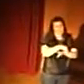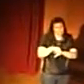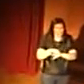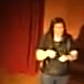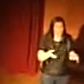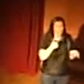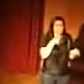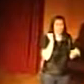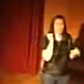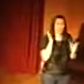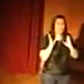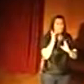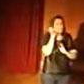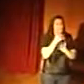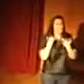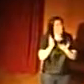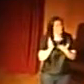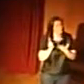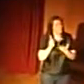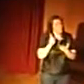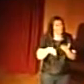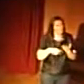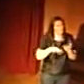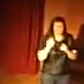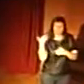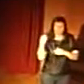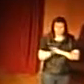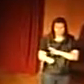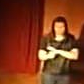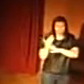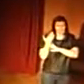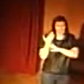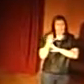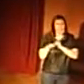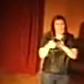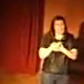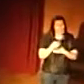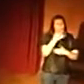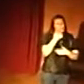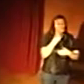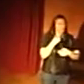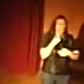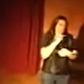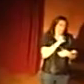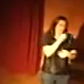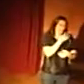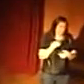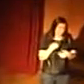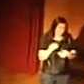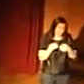19 sino que podemos rastrear su eh su origen o sus raíces hasta desde el propio 4 recuerden ustedes las